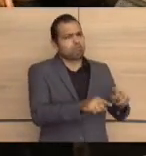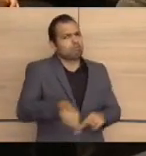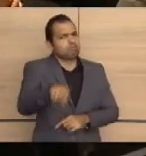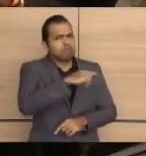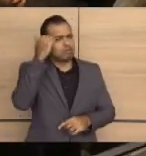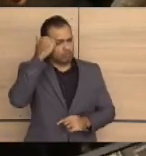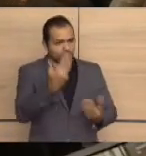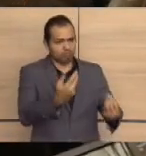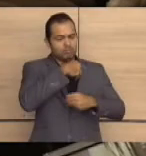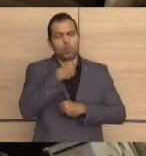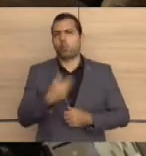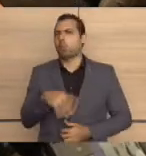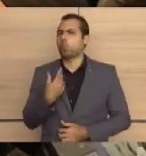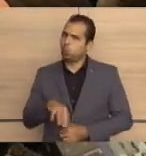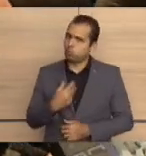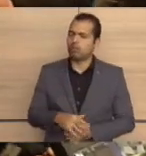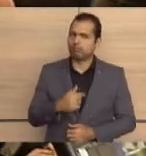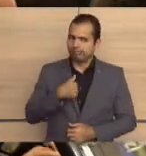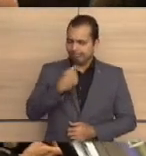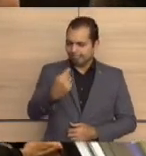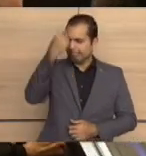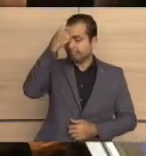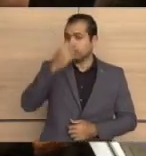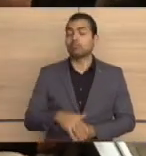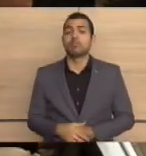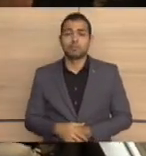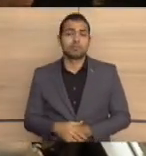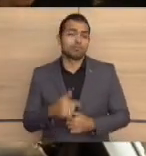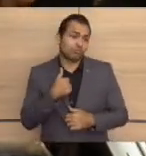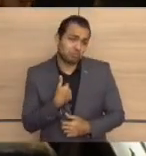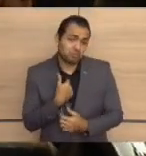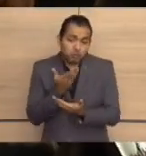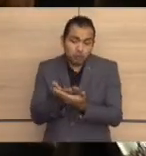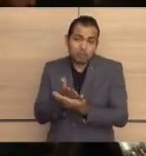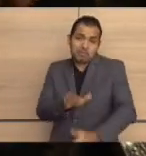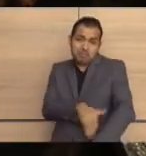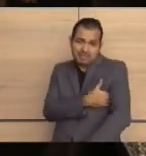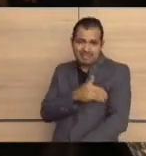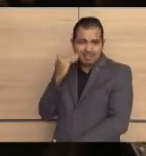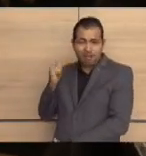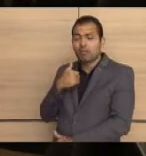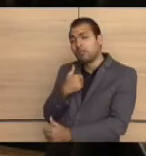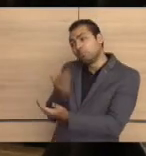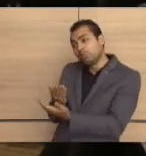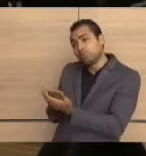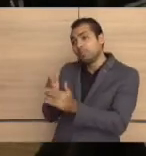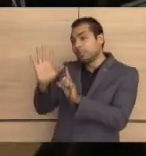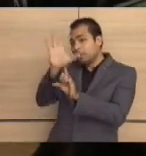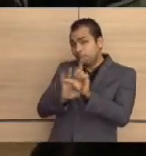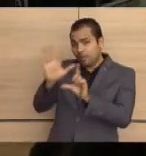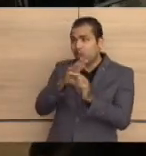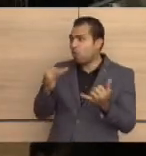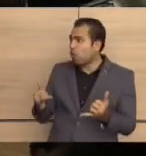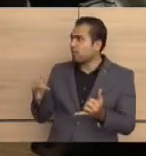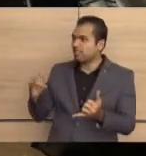yo tengo la propuesta de que todos los videos que se proyectaron queden en una página y los